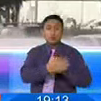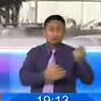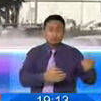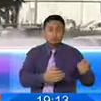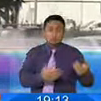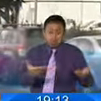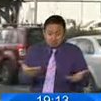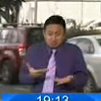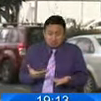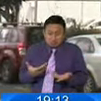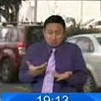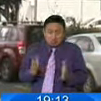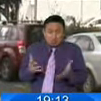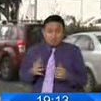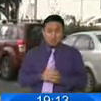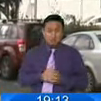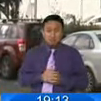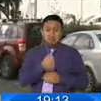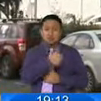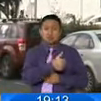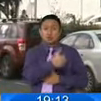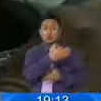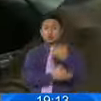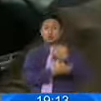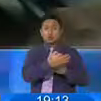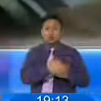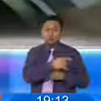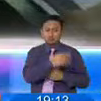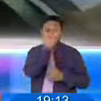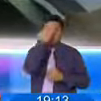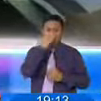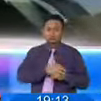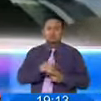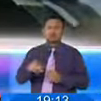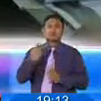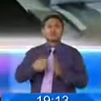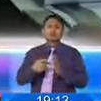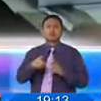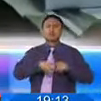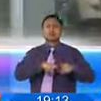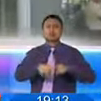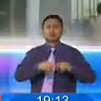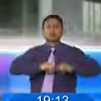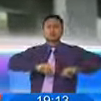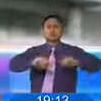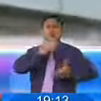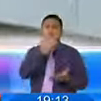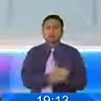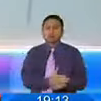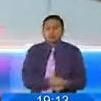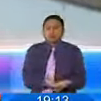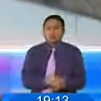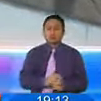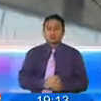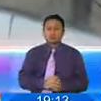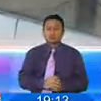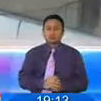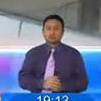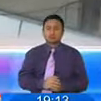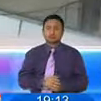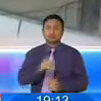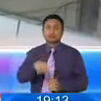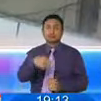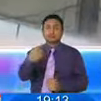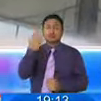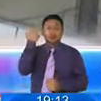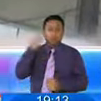tema. Pero que será el propio juez quien determine finalmente qué sucederá con el concurso. Esto únicamente luego de la audiencia que se llevará a